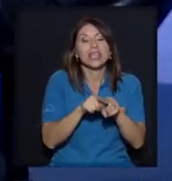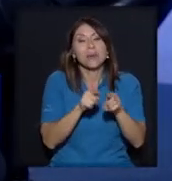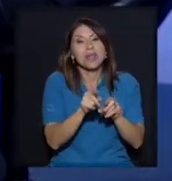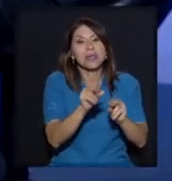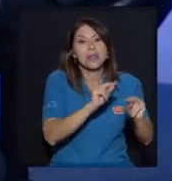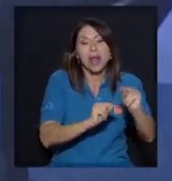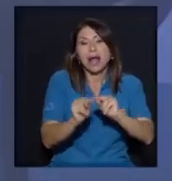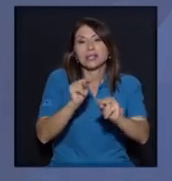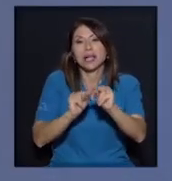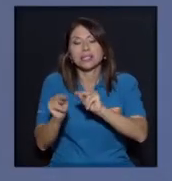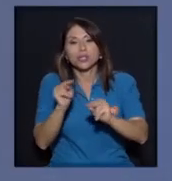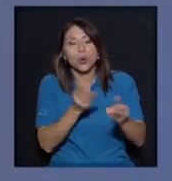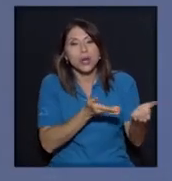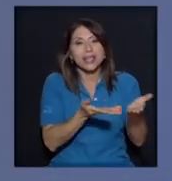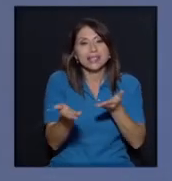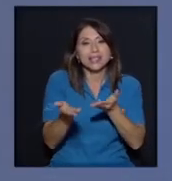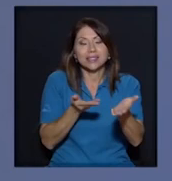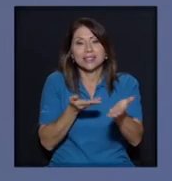sectores.